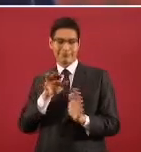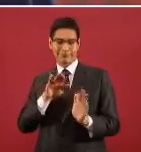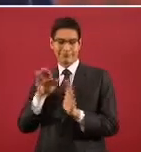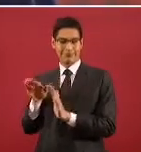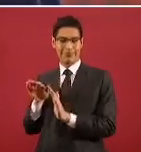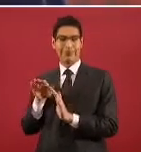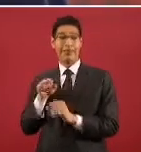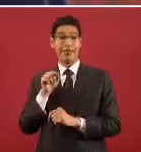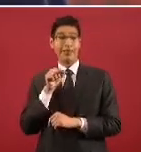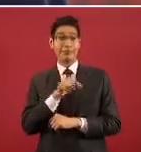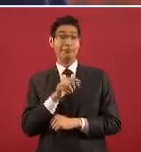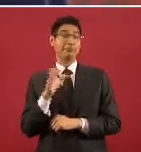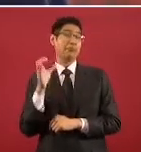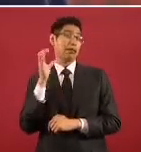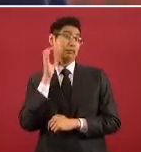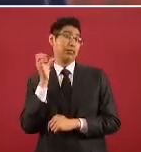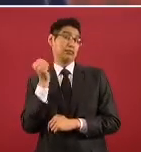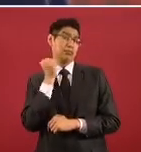votaron a favor.